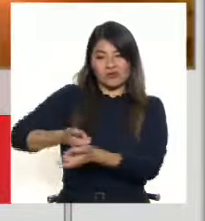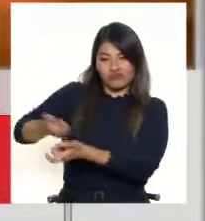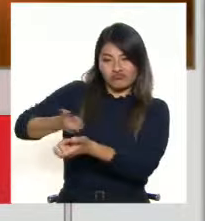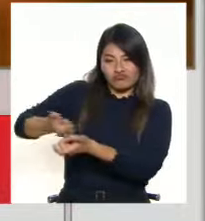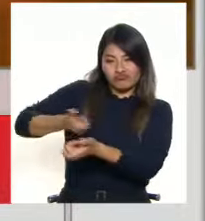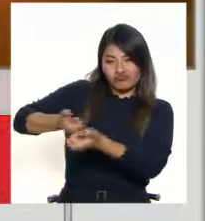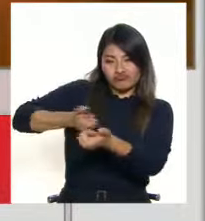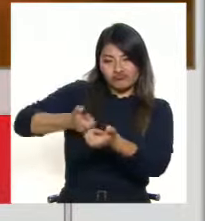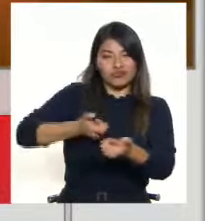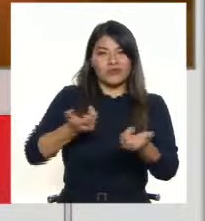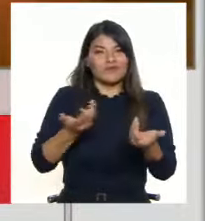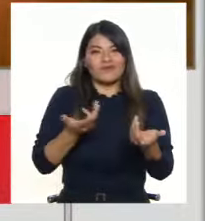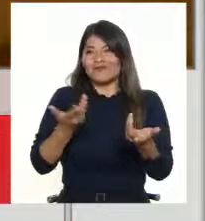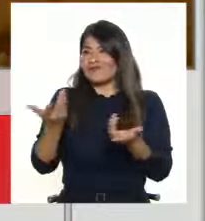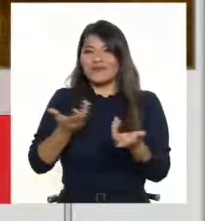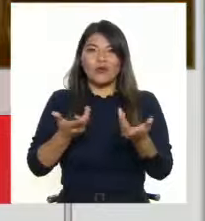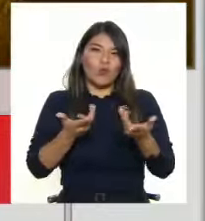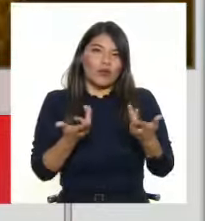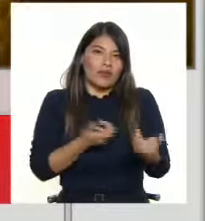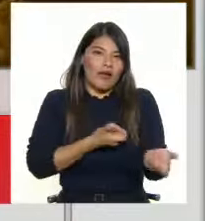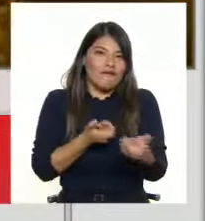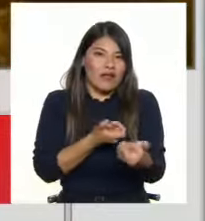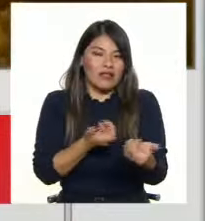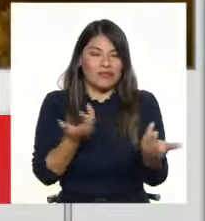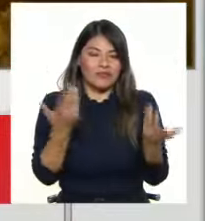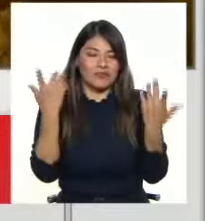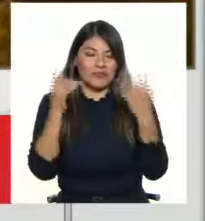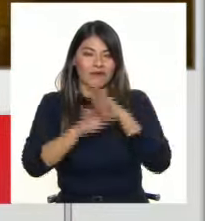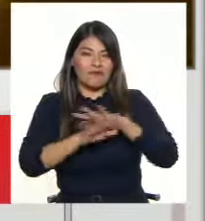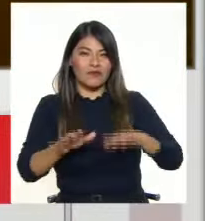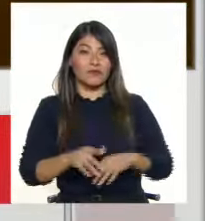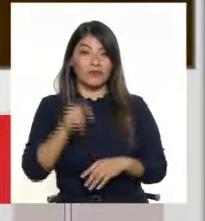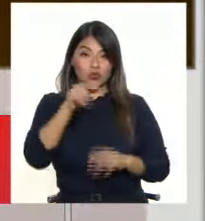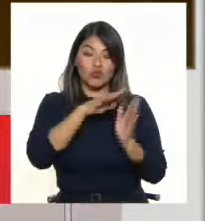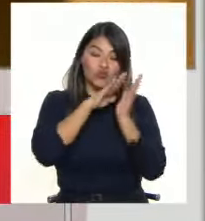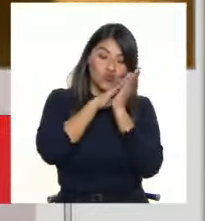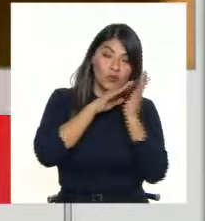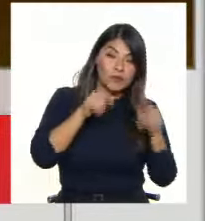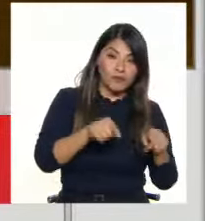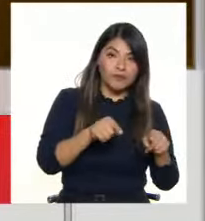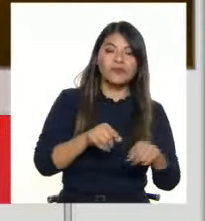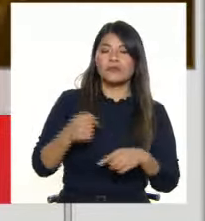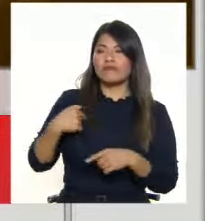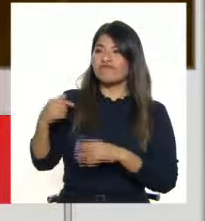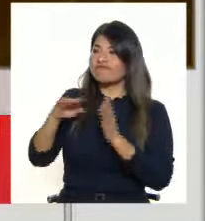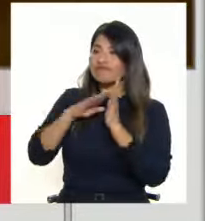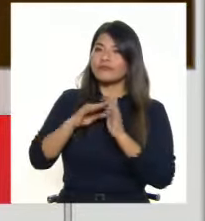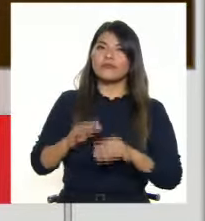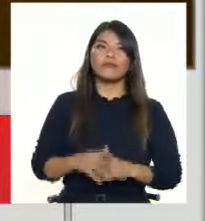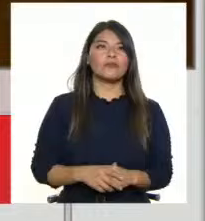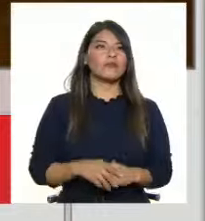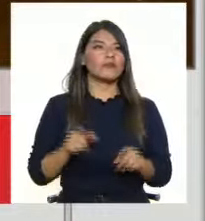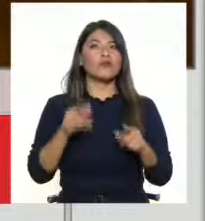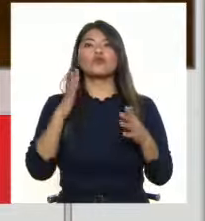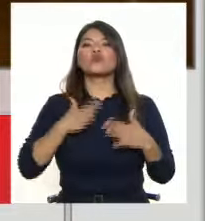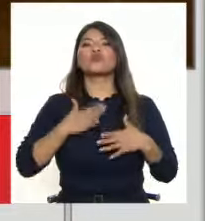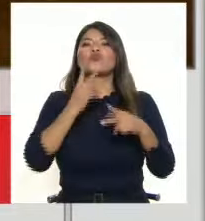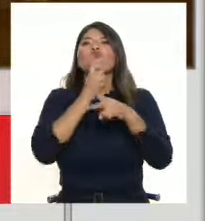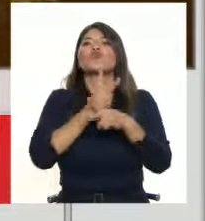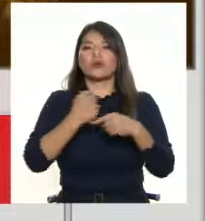nada, no pude, la verdad. No fue suficiente. ¿Tú dormías acá? Sí, yo dormía, bueno, cuidaba